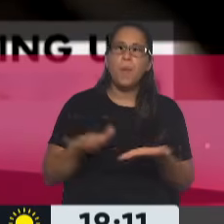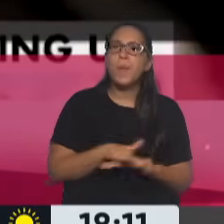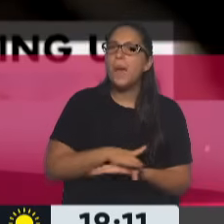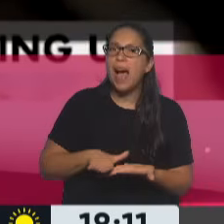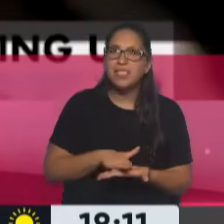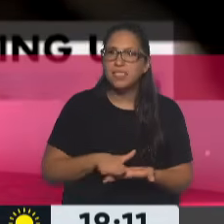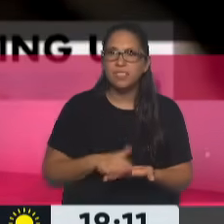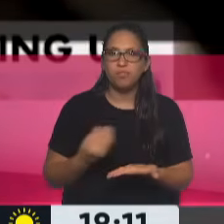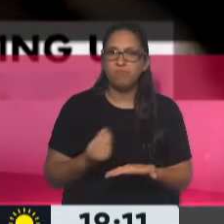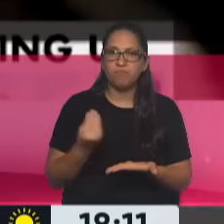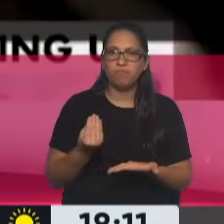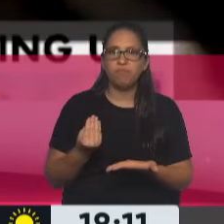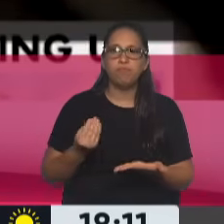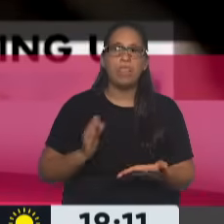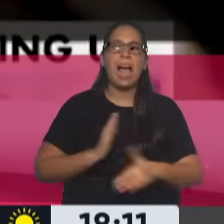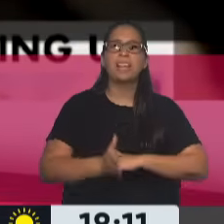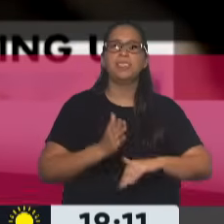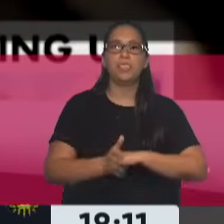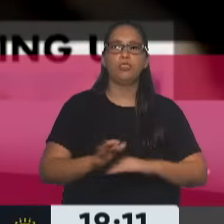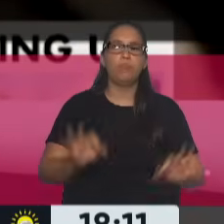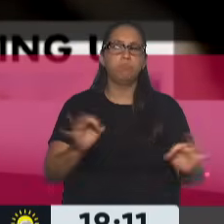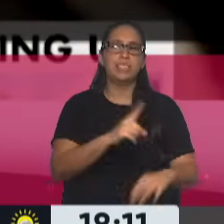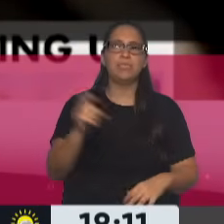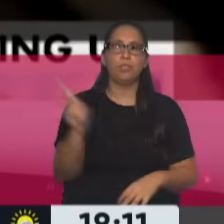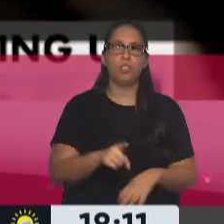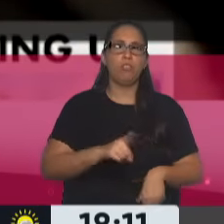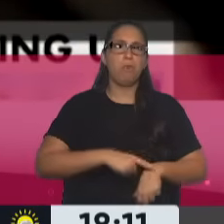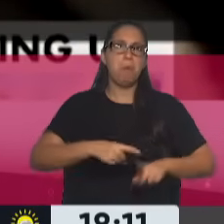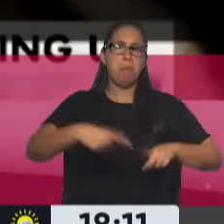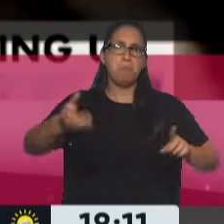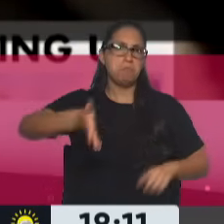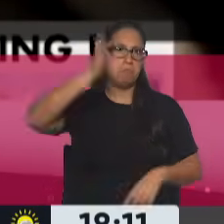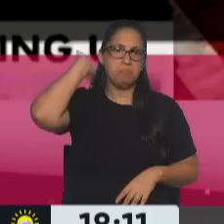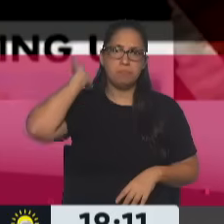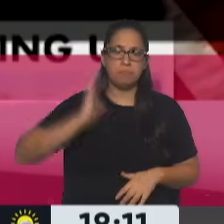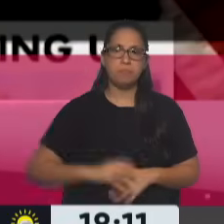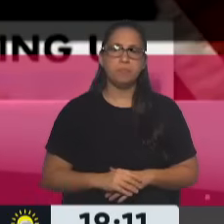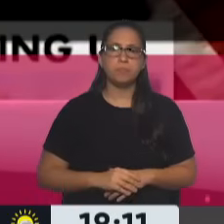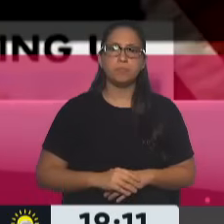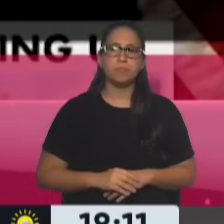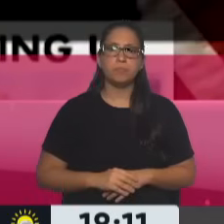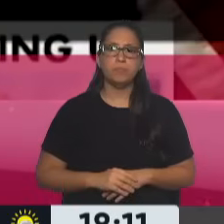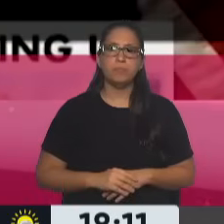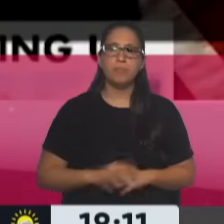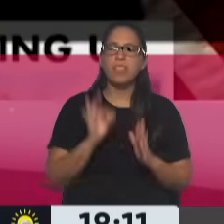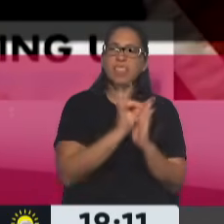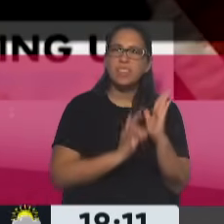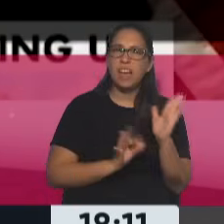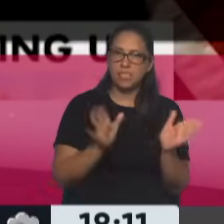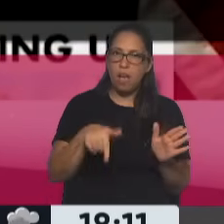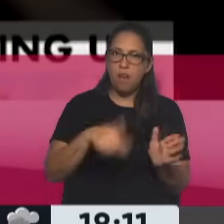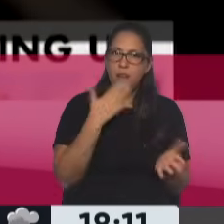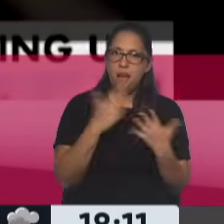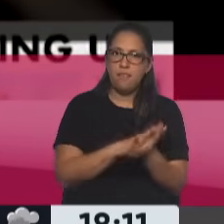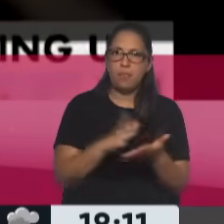it, but essentially it's total access. It's there's no end, there's no time limit, but the details are being negotiated now. It'll